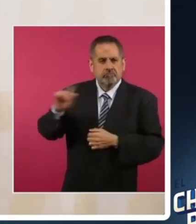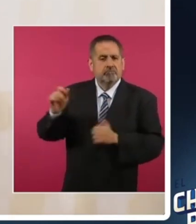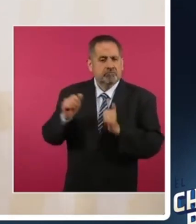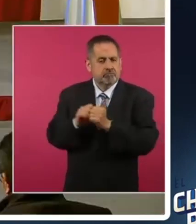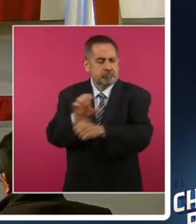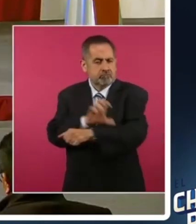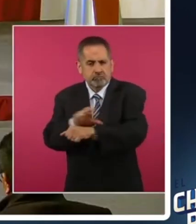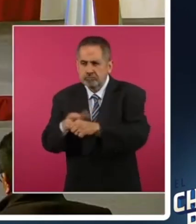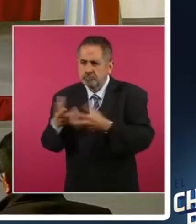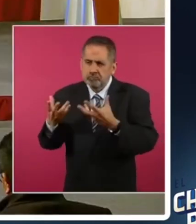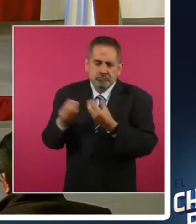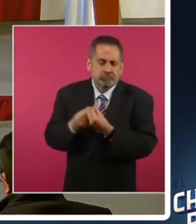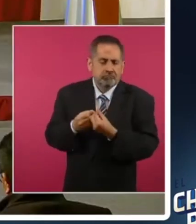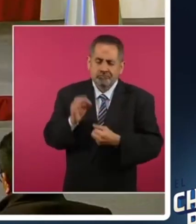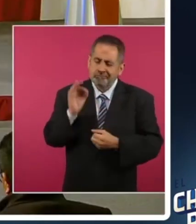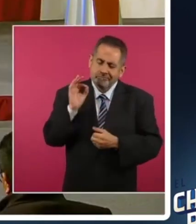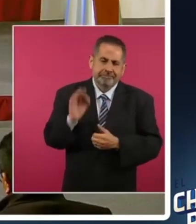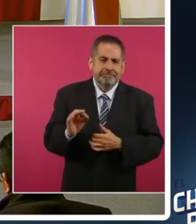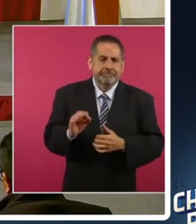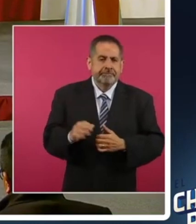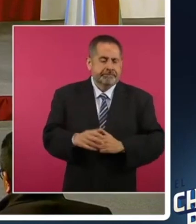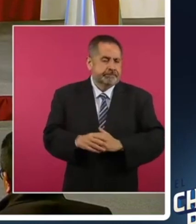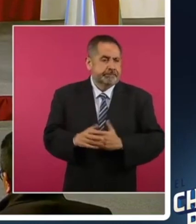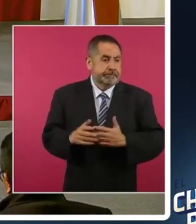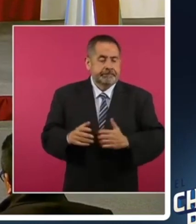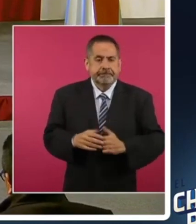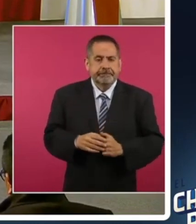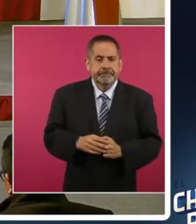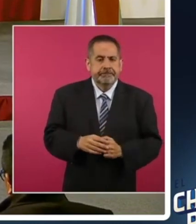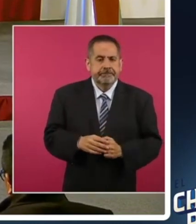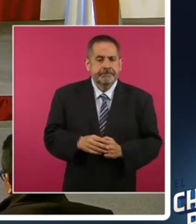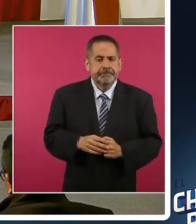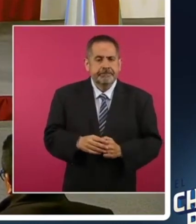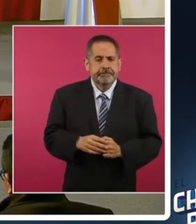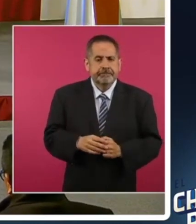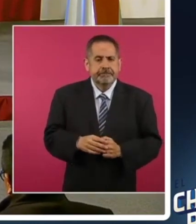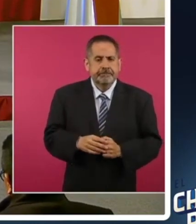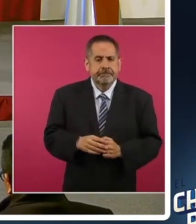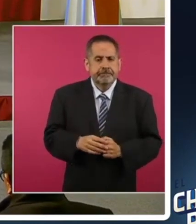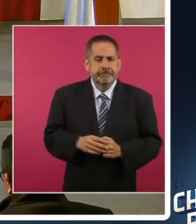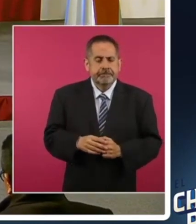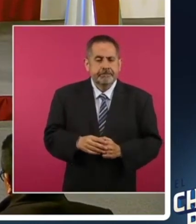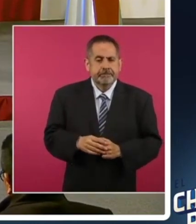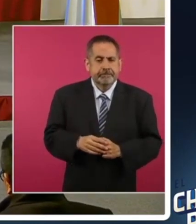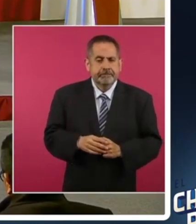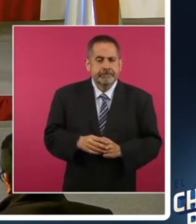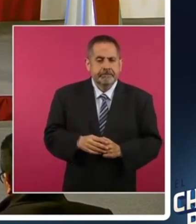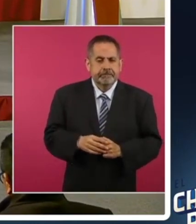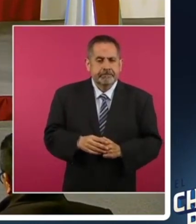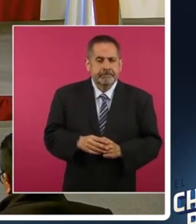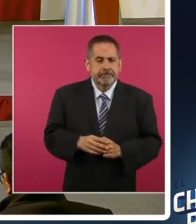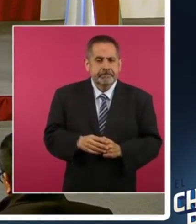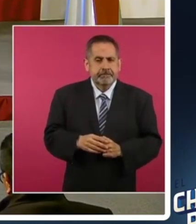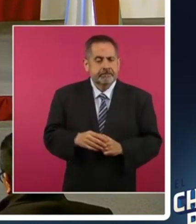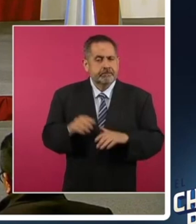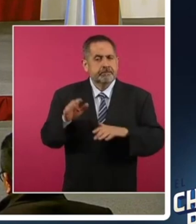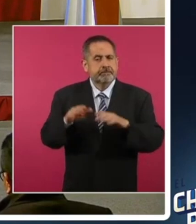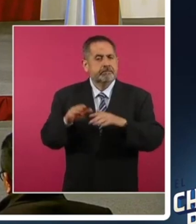coordinada. A veces, por eso no